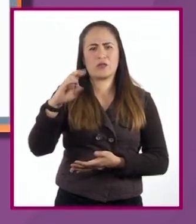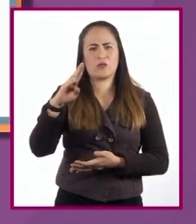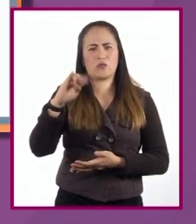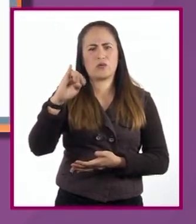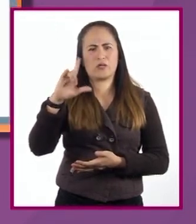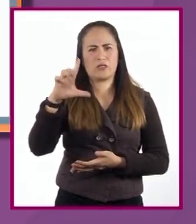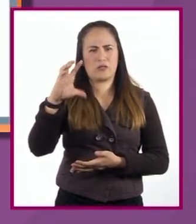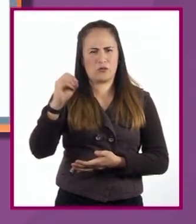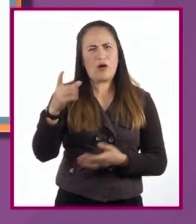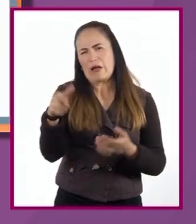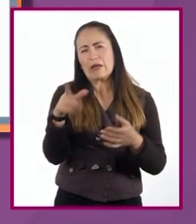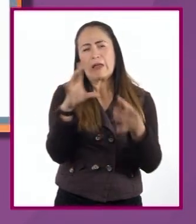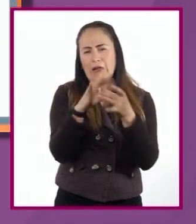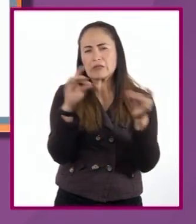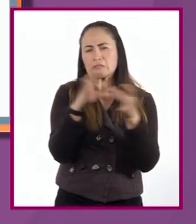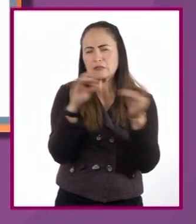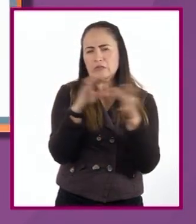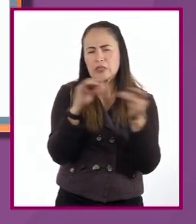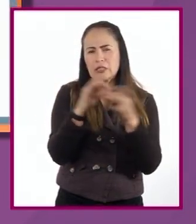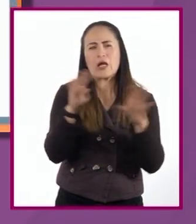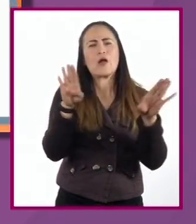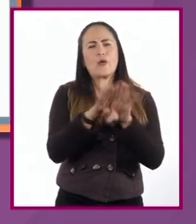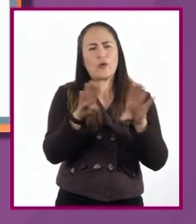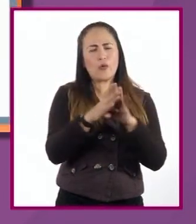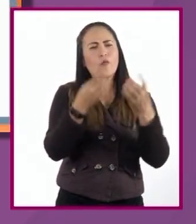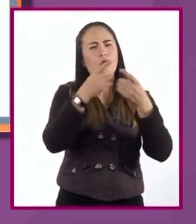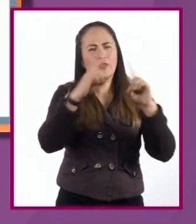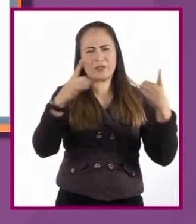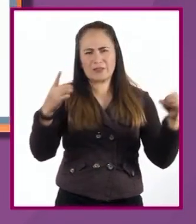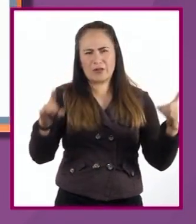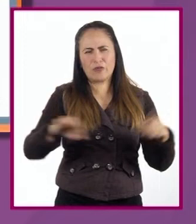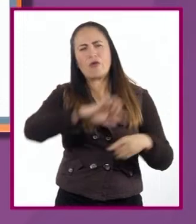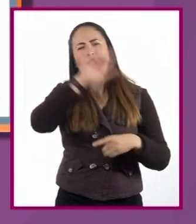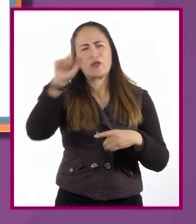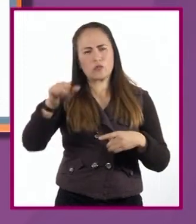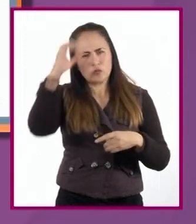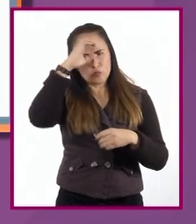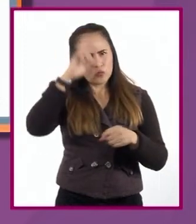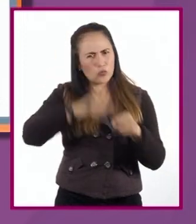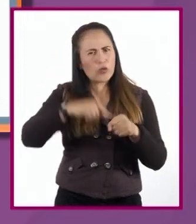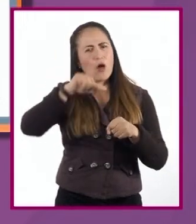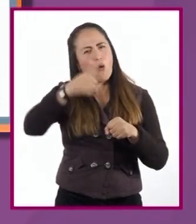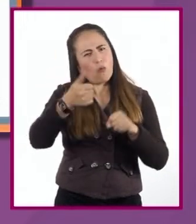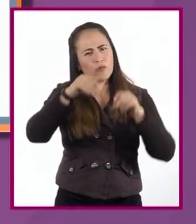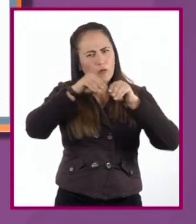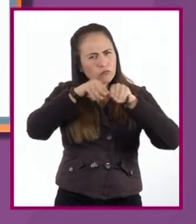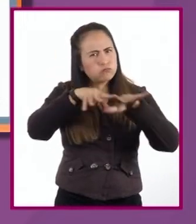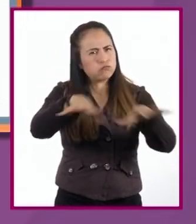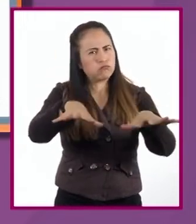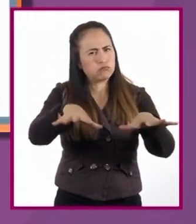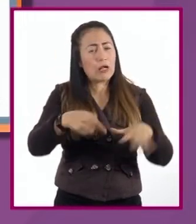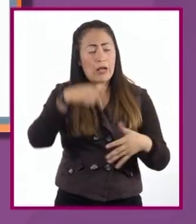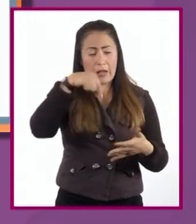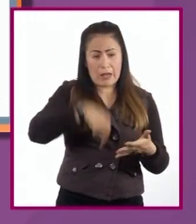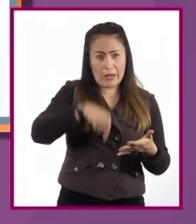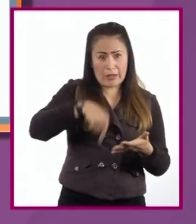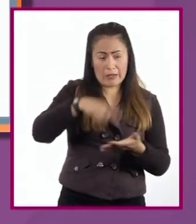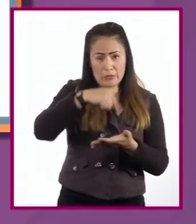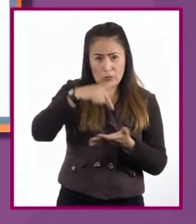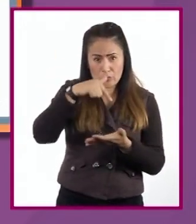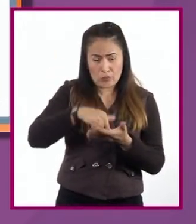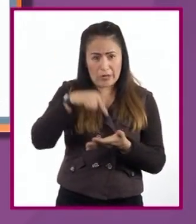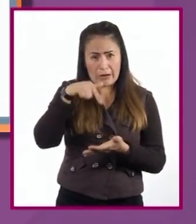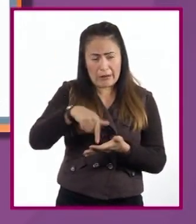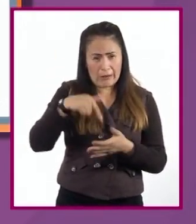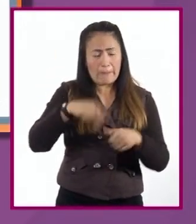para explicar la aparición y desarrollo de las altas culturas en Mesoamérica. En este sitio aparece por primera vez la arquitectura